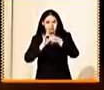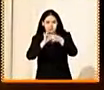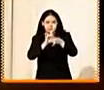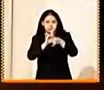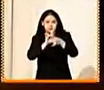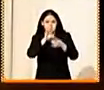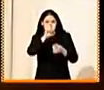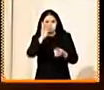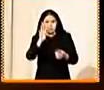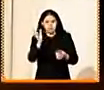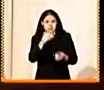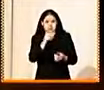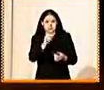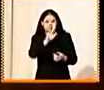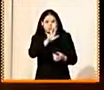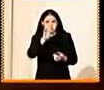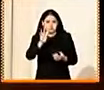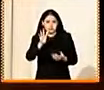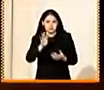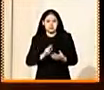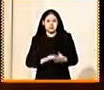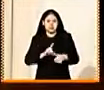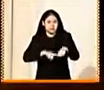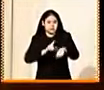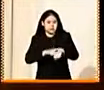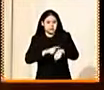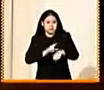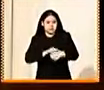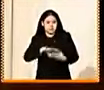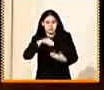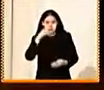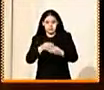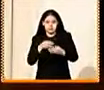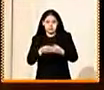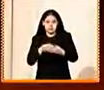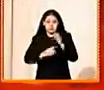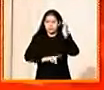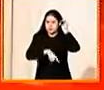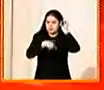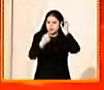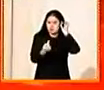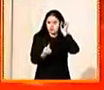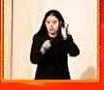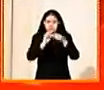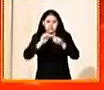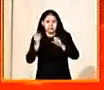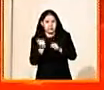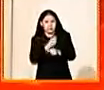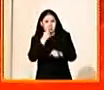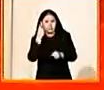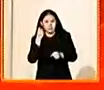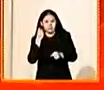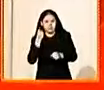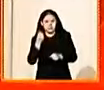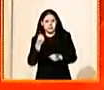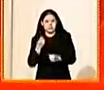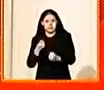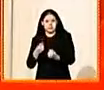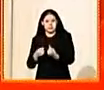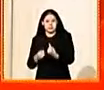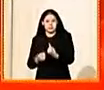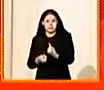relacionados 04 y 34. Ha llegado el momento de aumentar su dinero con más 1. El número favorecido es